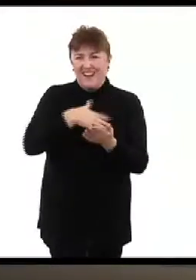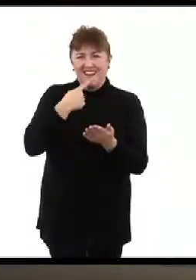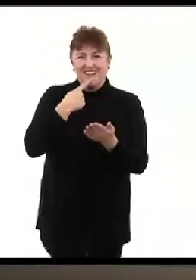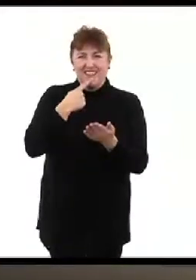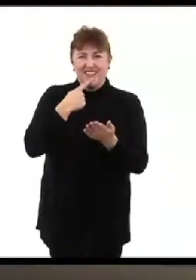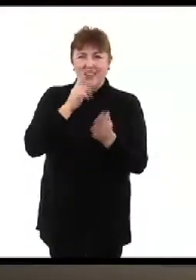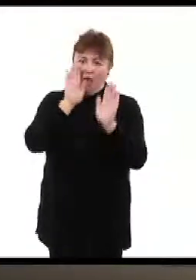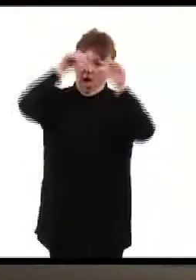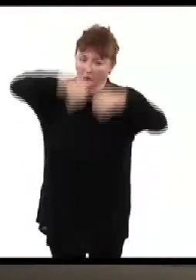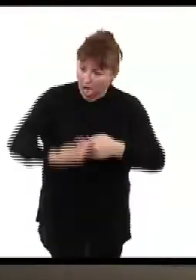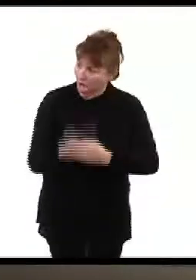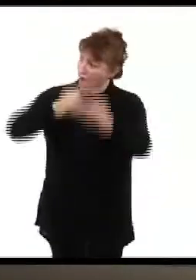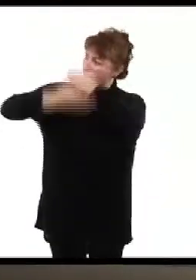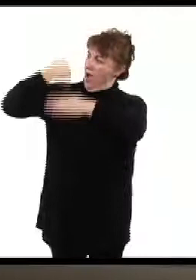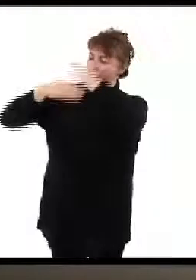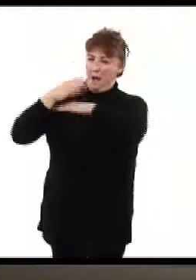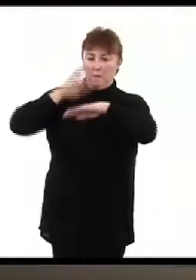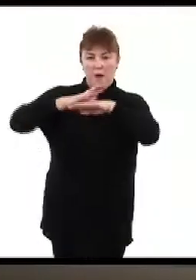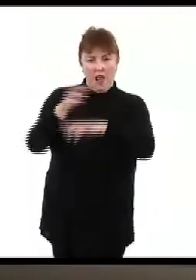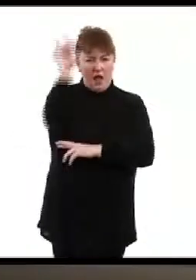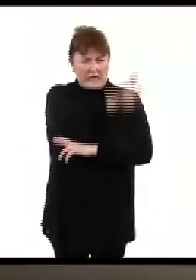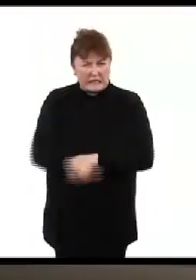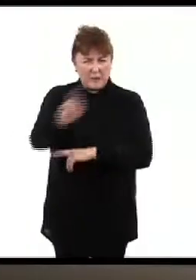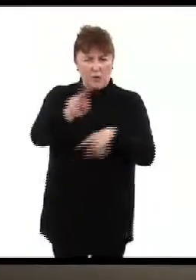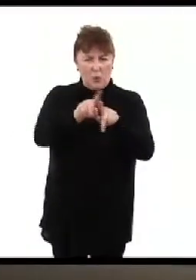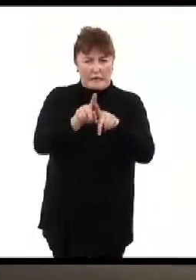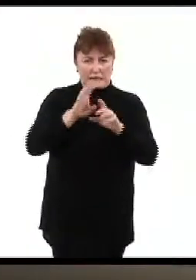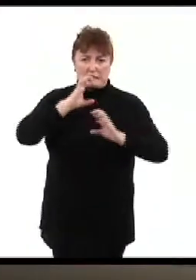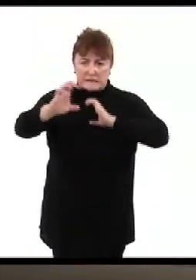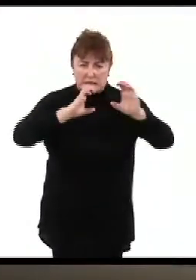la prehistoria para reproducir la primitiva.